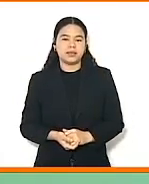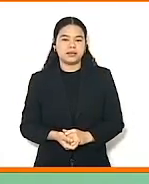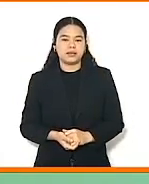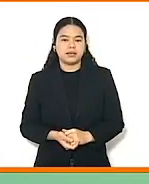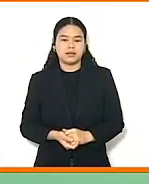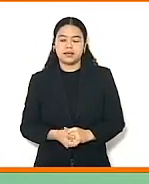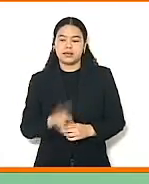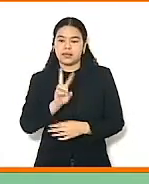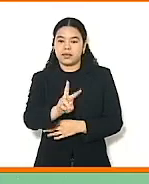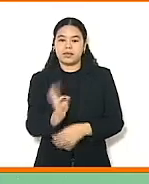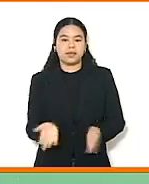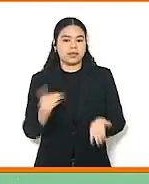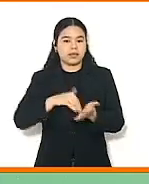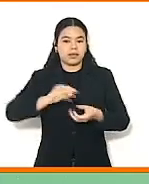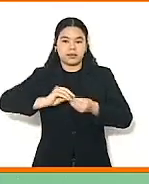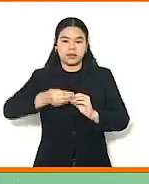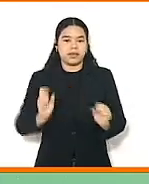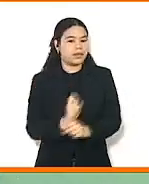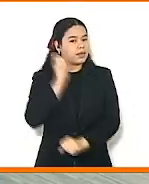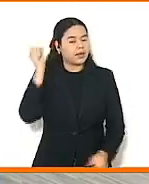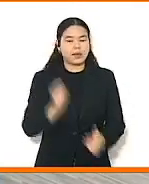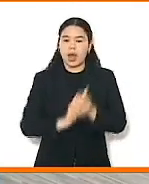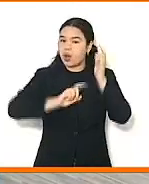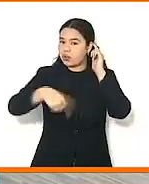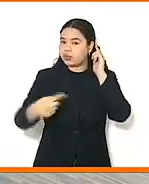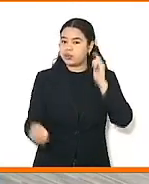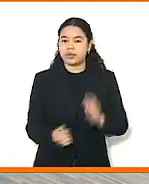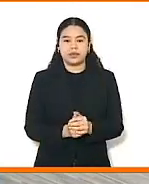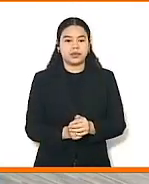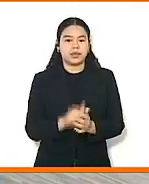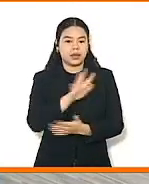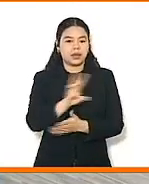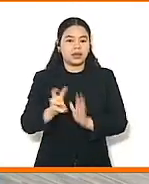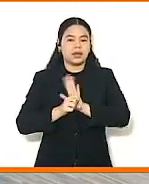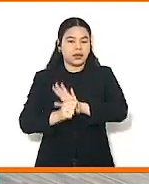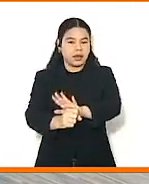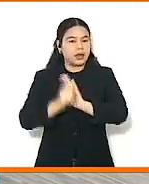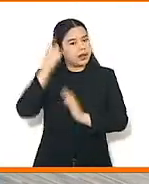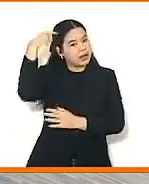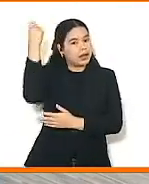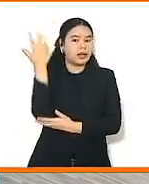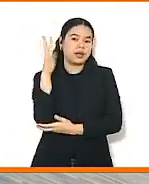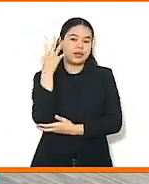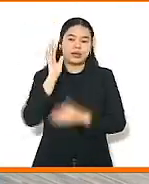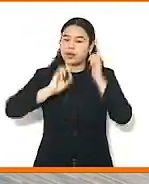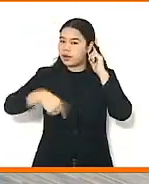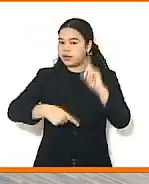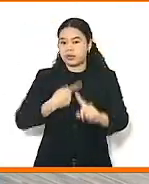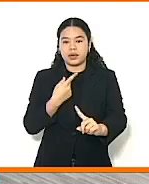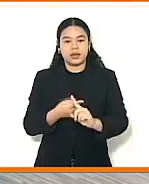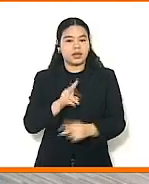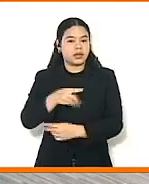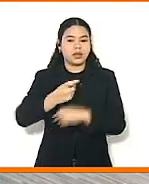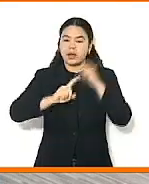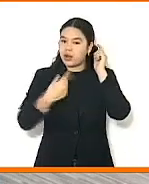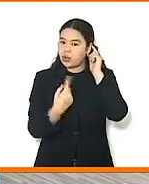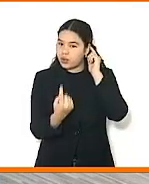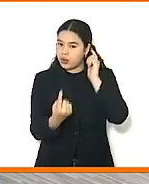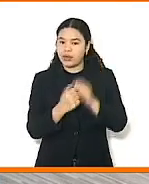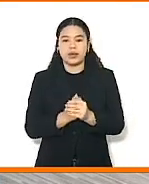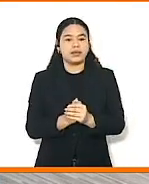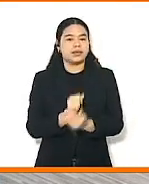Este es el 2. Número favorecido para Diaria es el 56 con su símbolo de sueños árbol. Para Multi-X 2X y para más